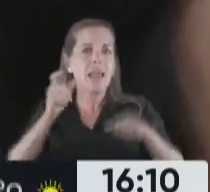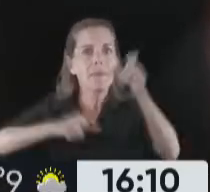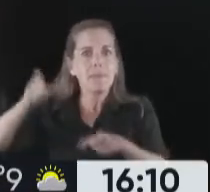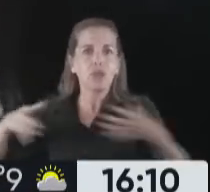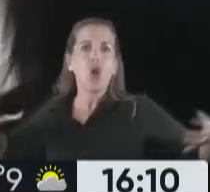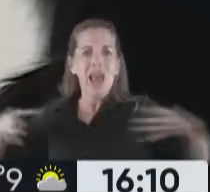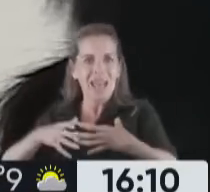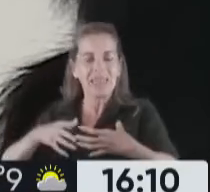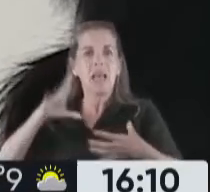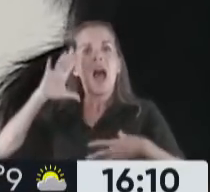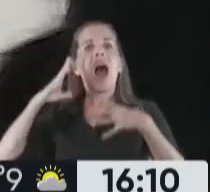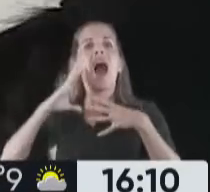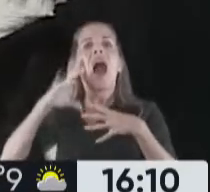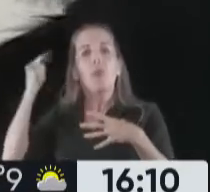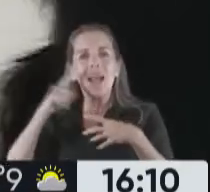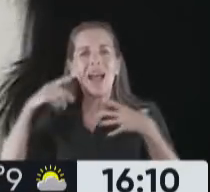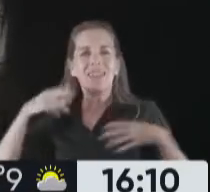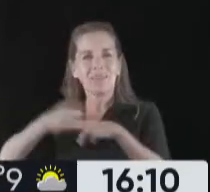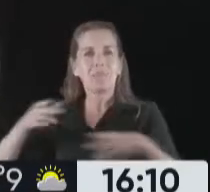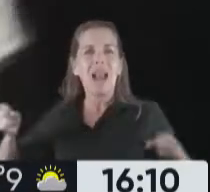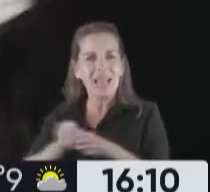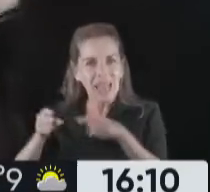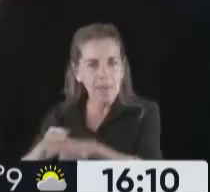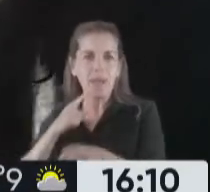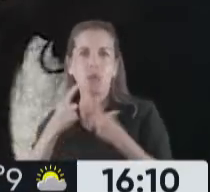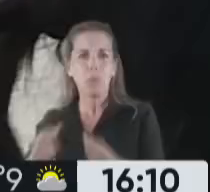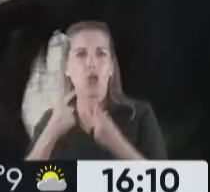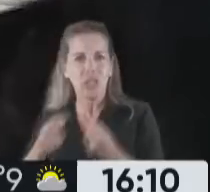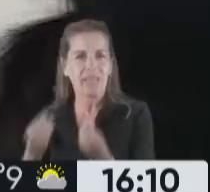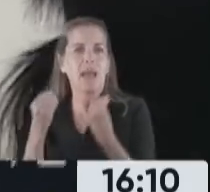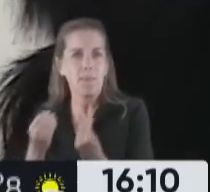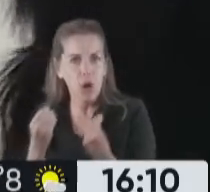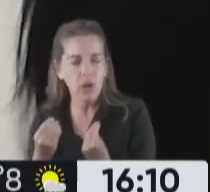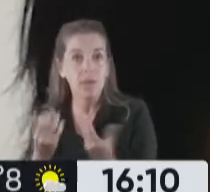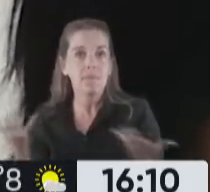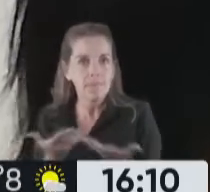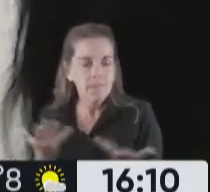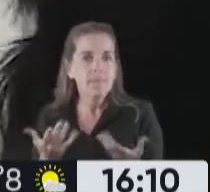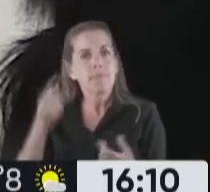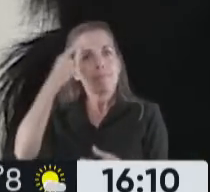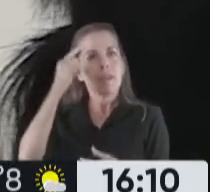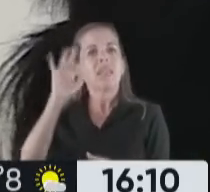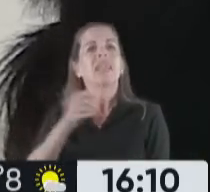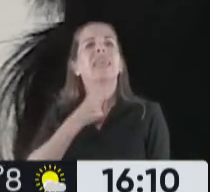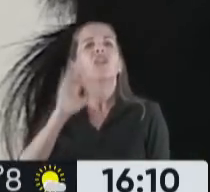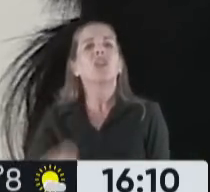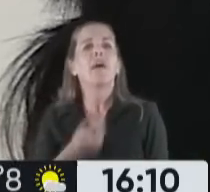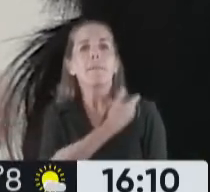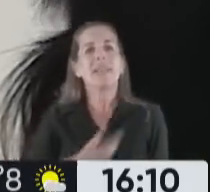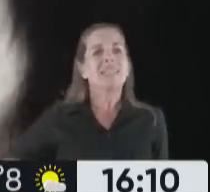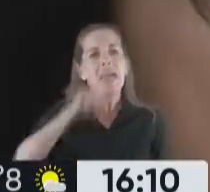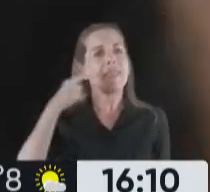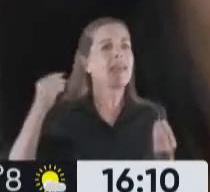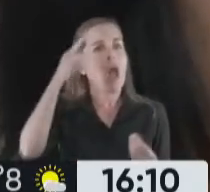criticó, también Nora Cortiñas. Te quería consultar cómo cayeron estas declaraciones, cómo lo tomó el presidente de la Nación, y si va a haber